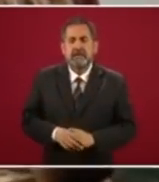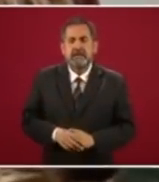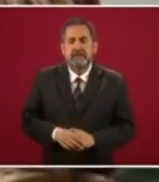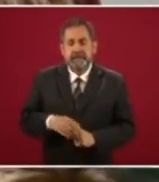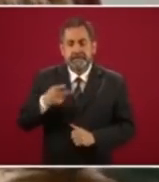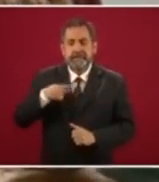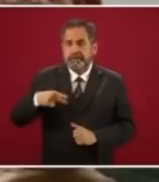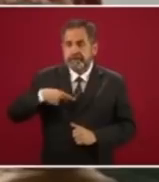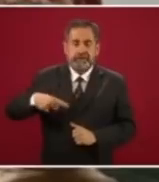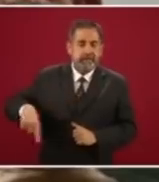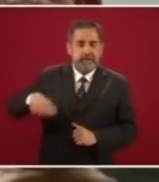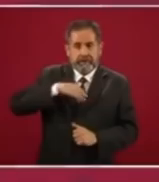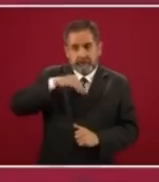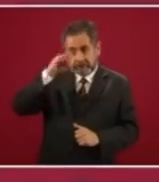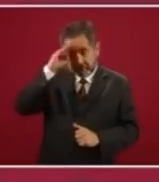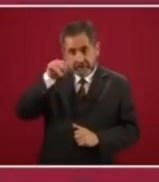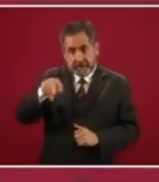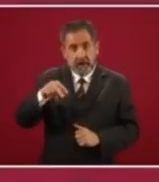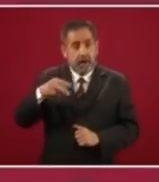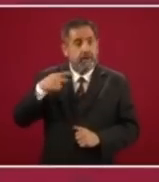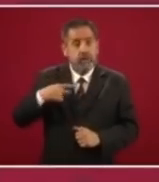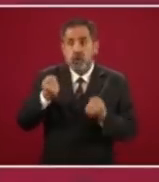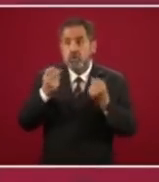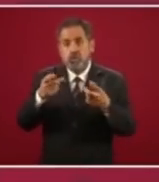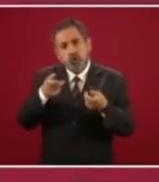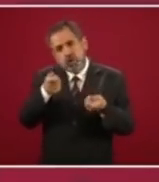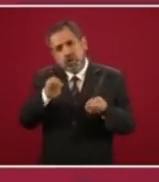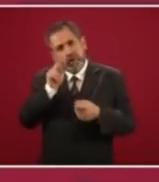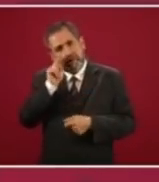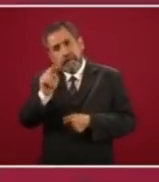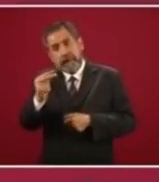La gente por eso nos ve.